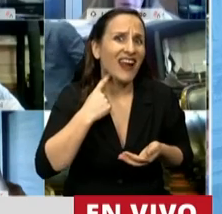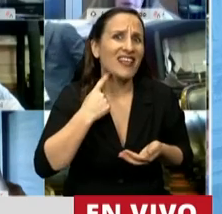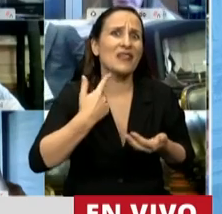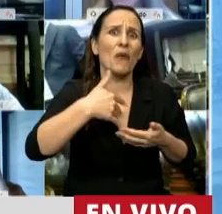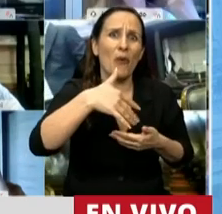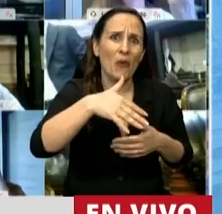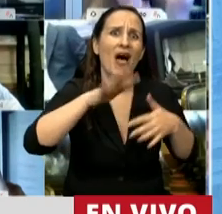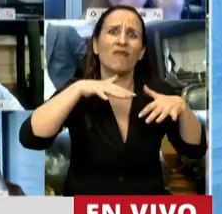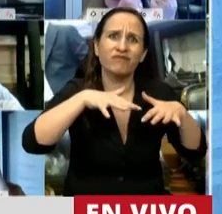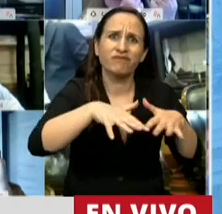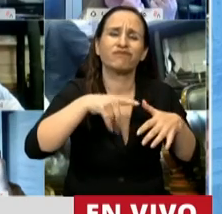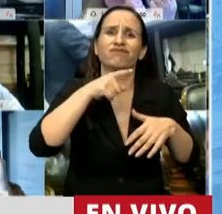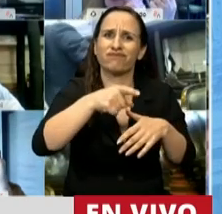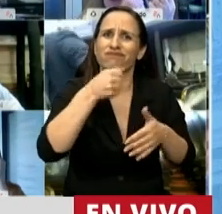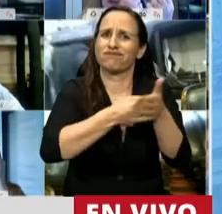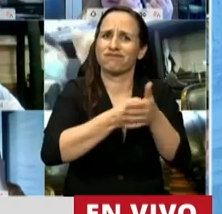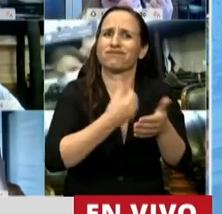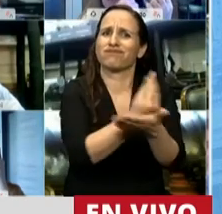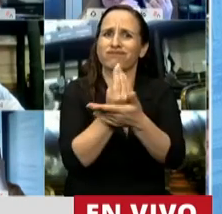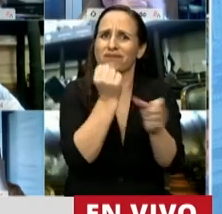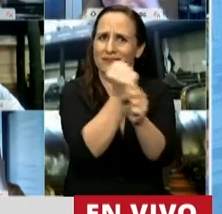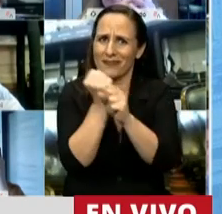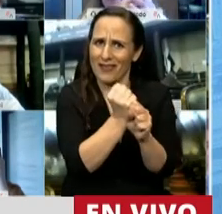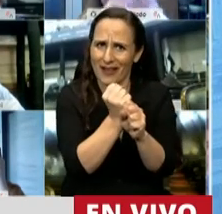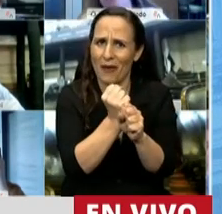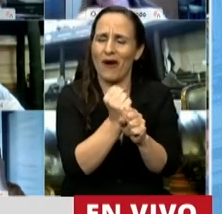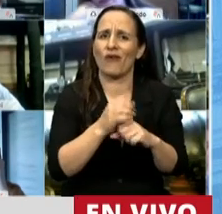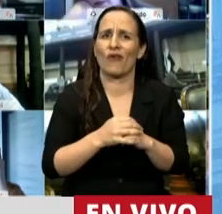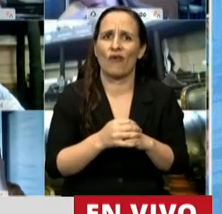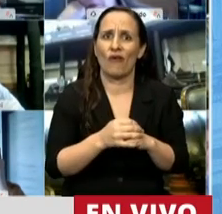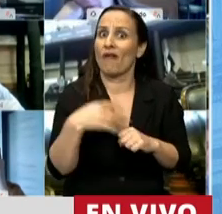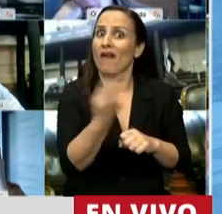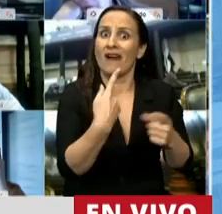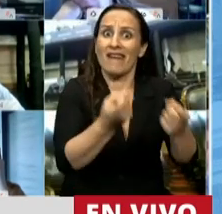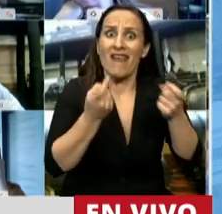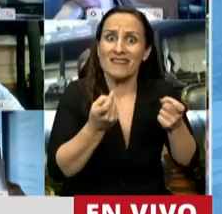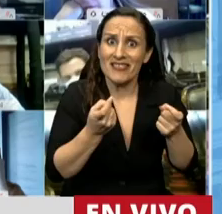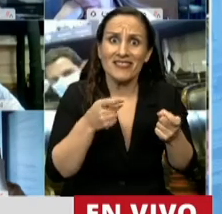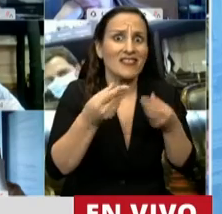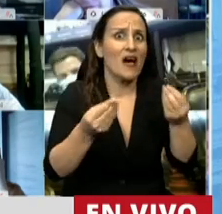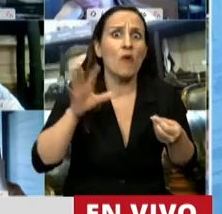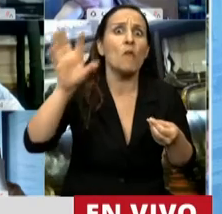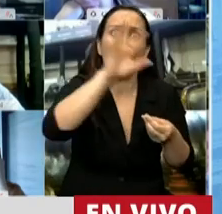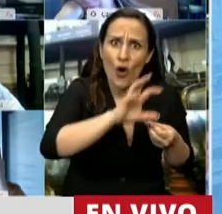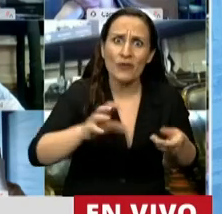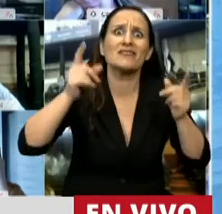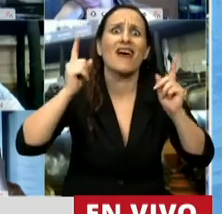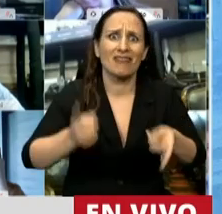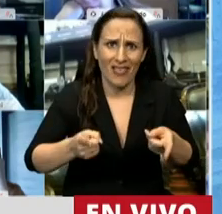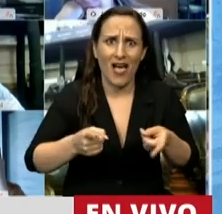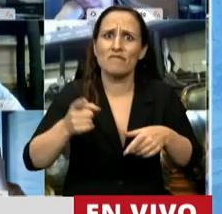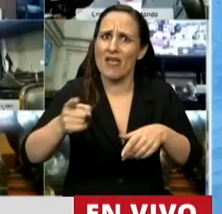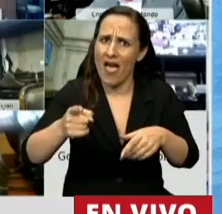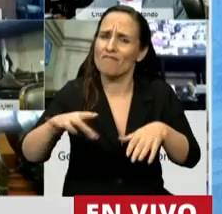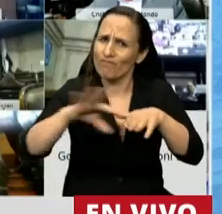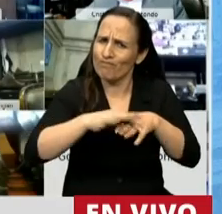manifestándose en la defensa de sus puestos de trabajo y que necesitan de que las provincias también se comprometan